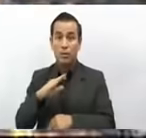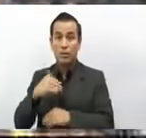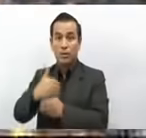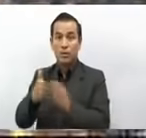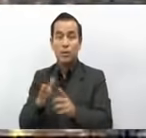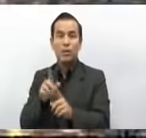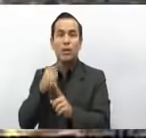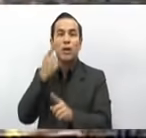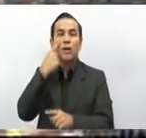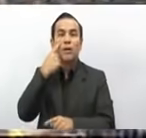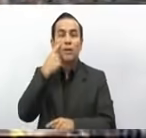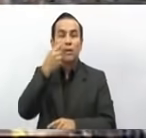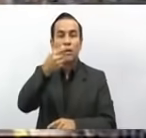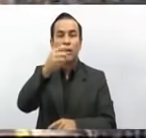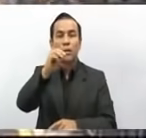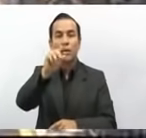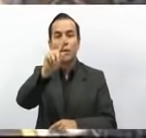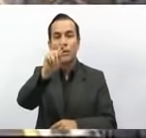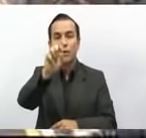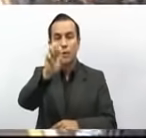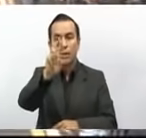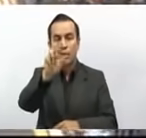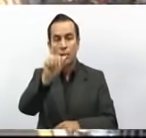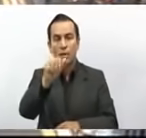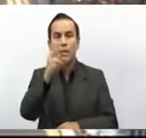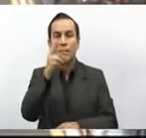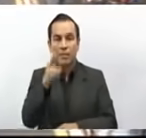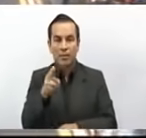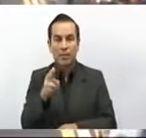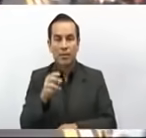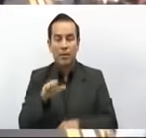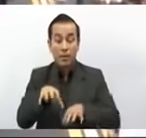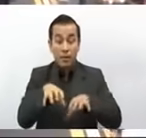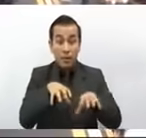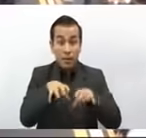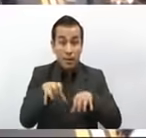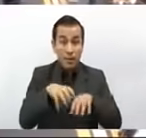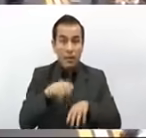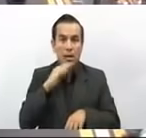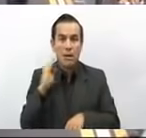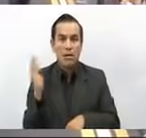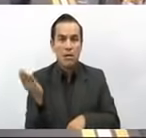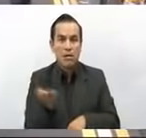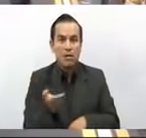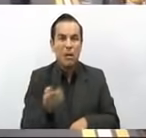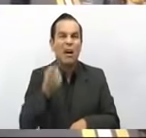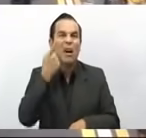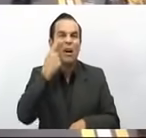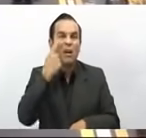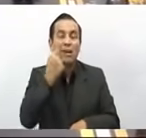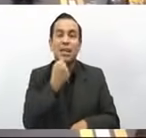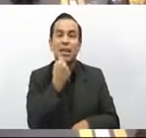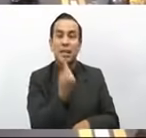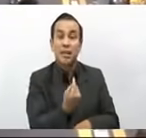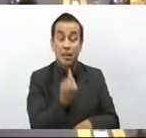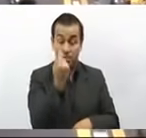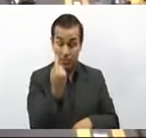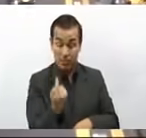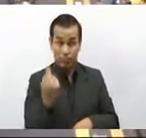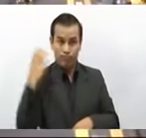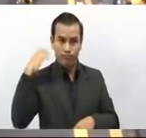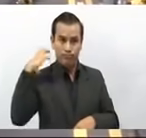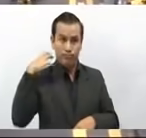San Francisco Gotera, departamento de Morazán, al mando del coronel de transmisiones, diplomado de Estado